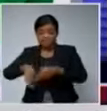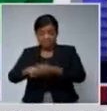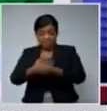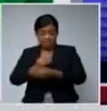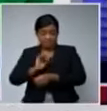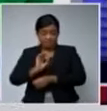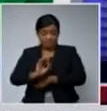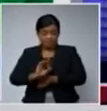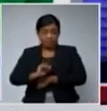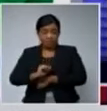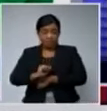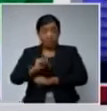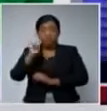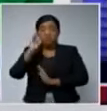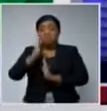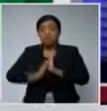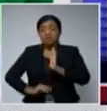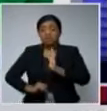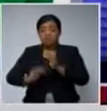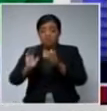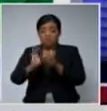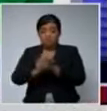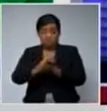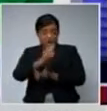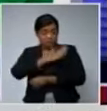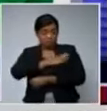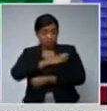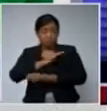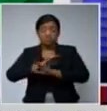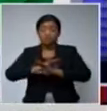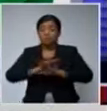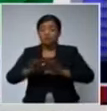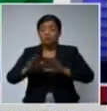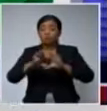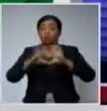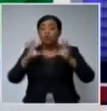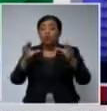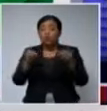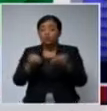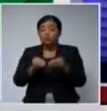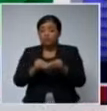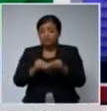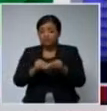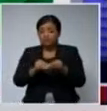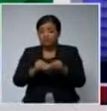del mes de marzo, ya acumula un total de